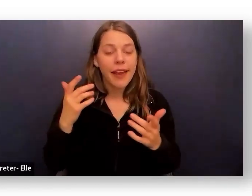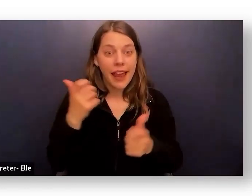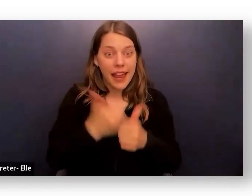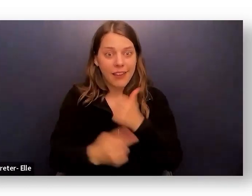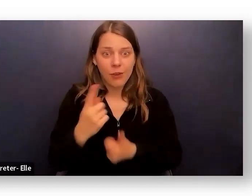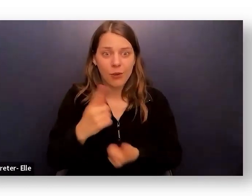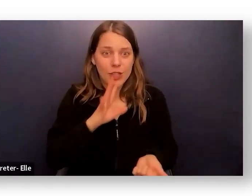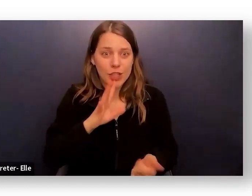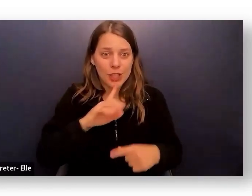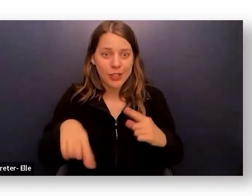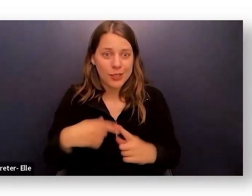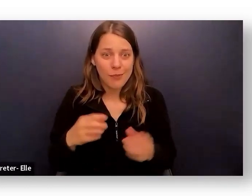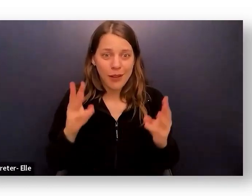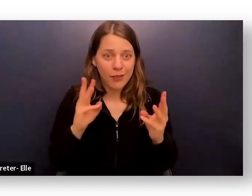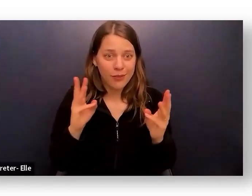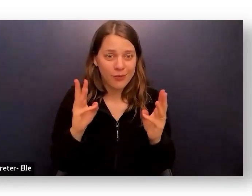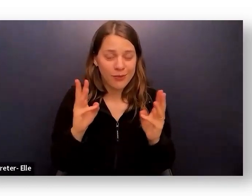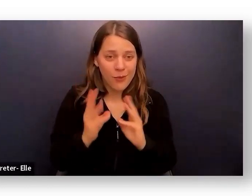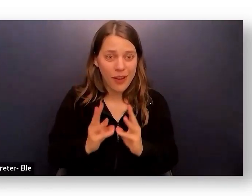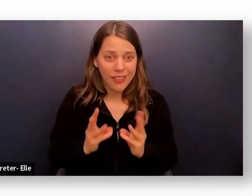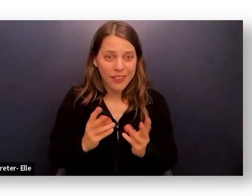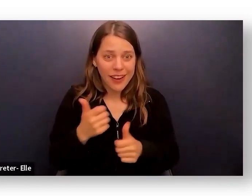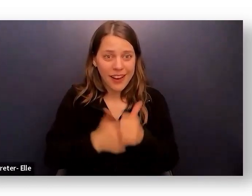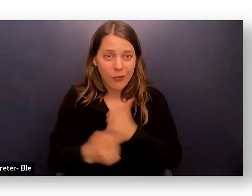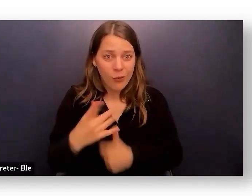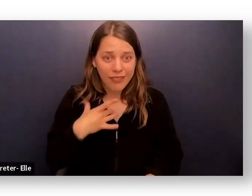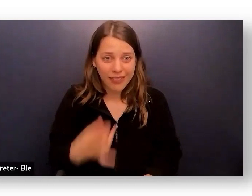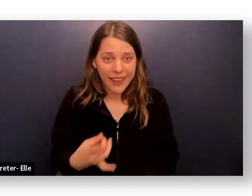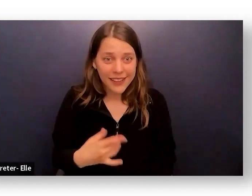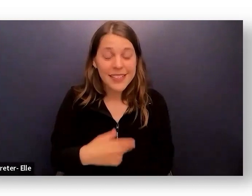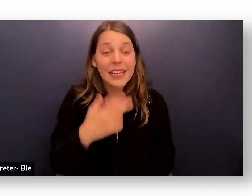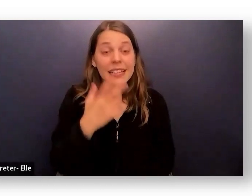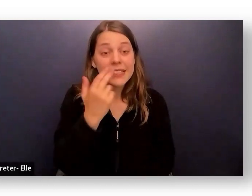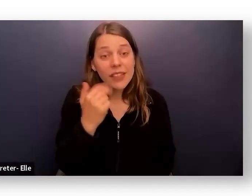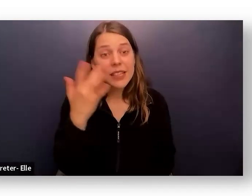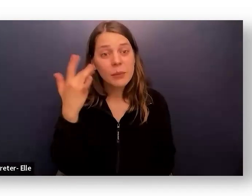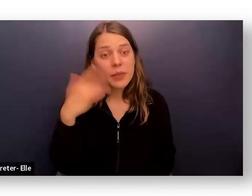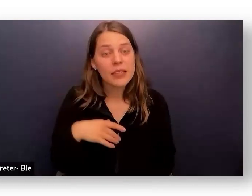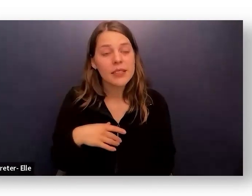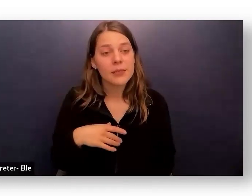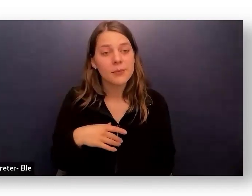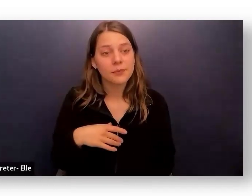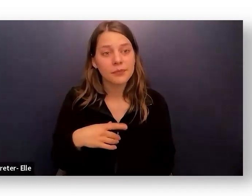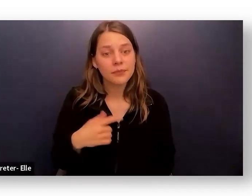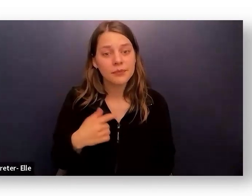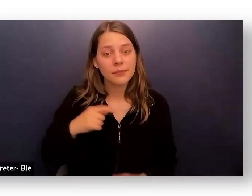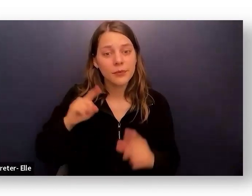pueden verificar todo. Entonces, que todos nosotros platicamos el clima.